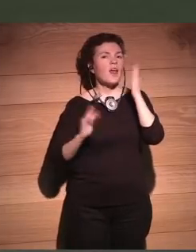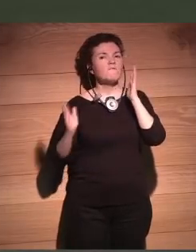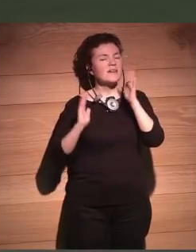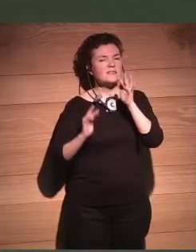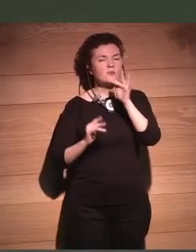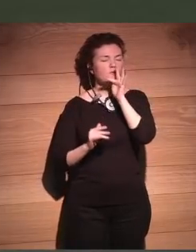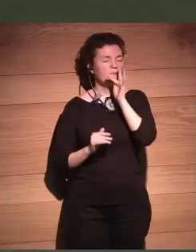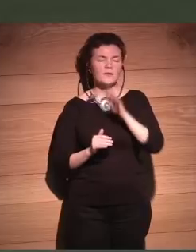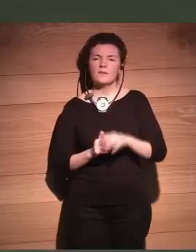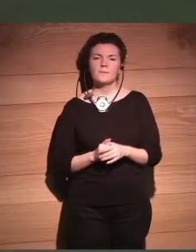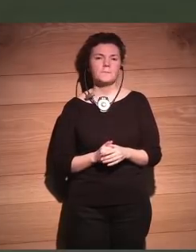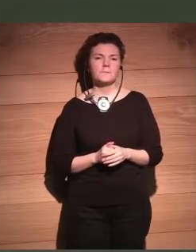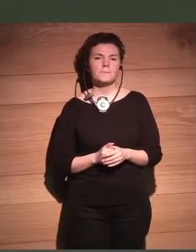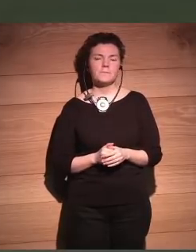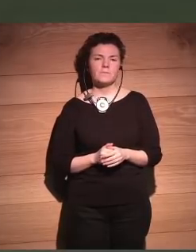fase todavía.